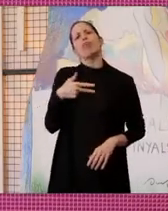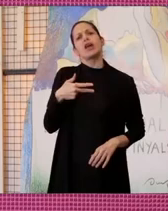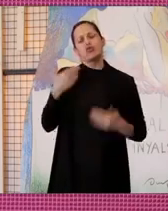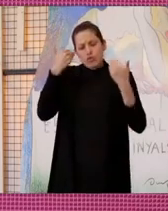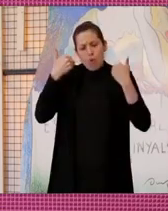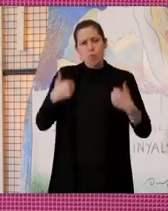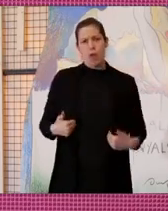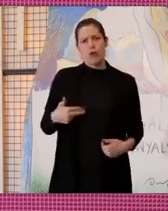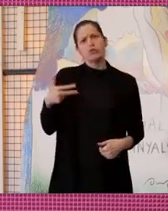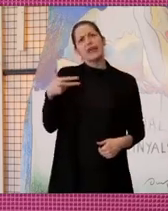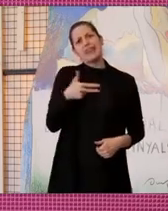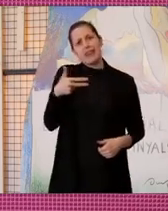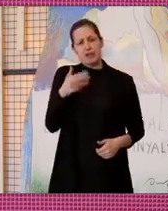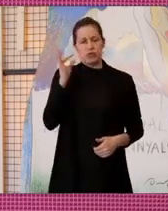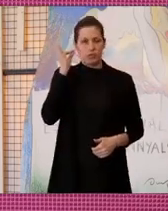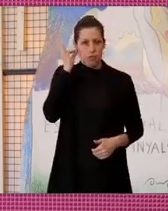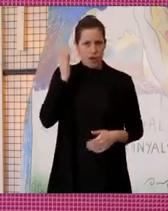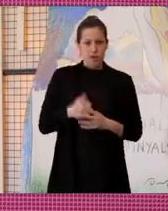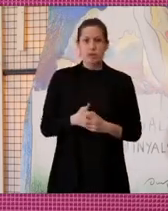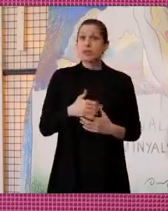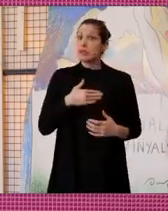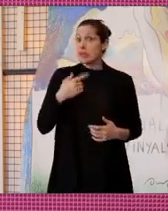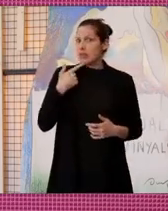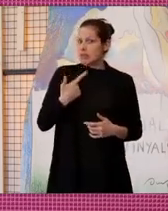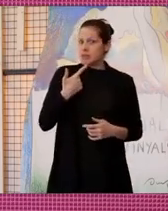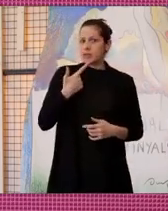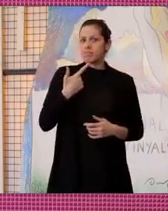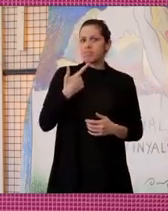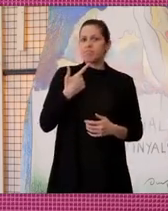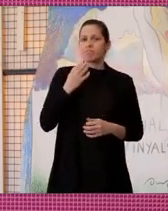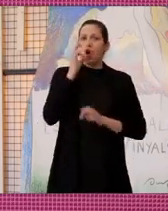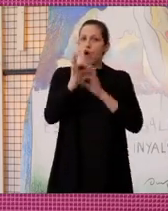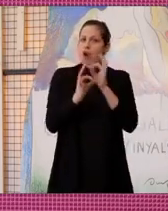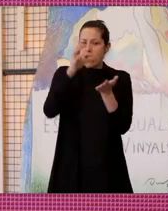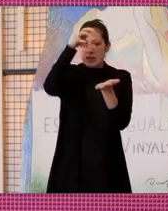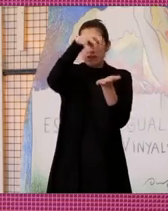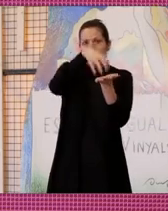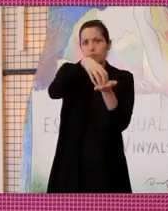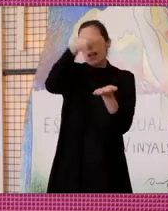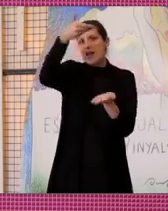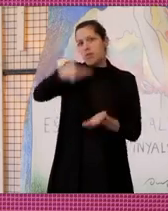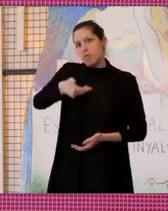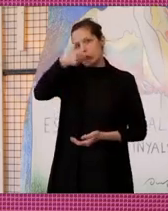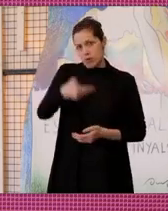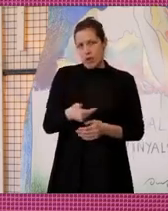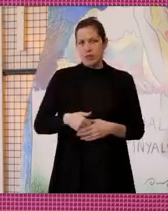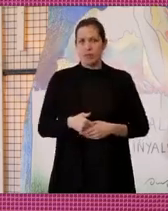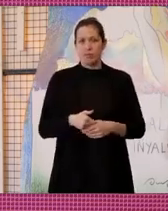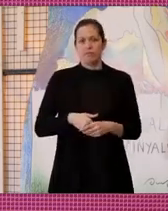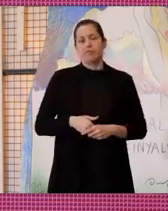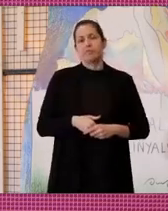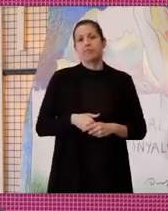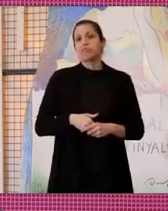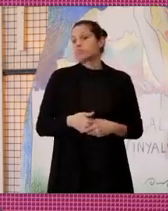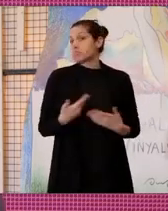mujeres es decir es un organismo más importante y más grande que fue unifem hasta 2011 Entonces